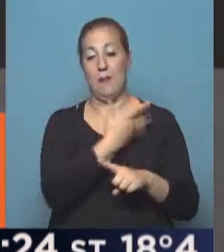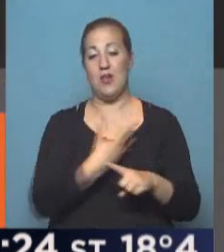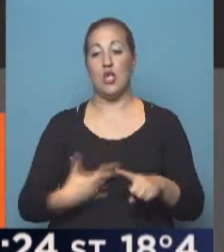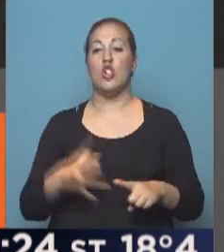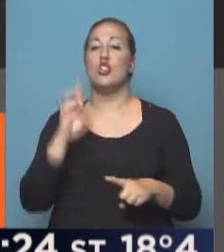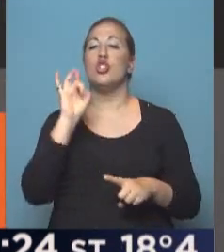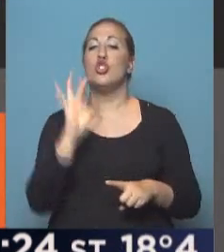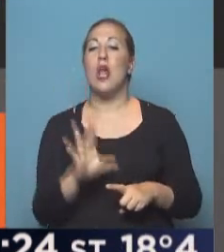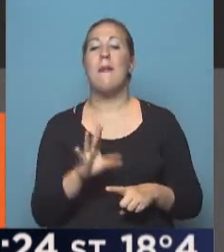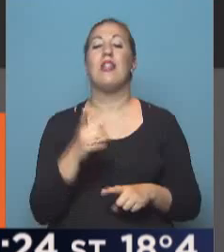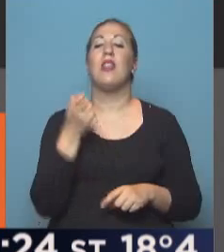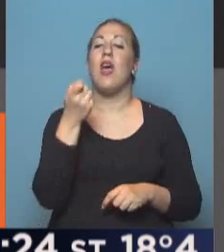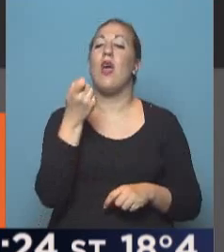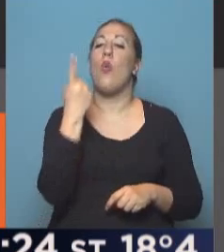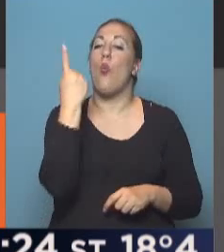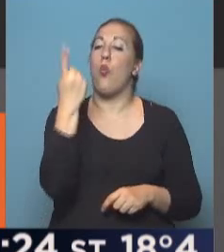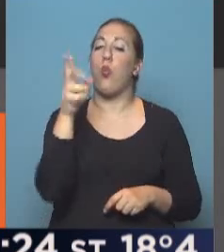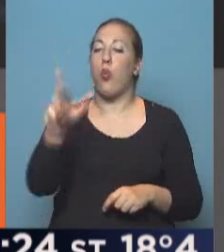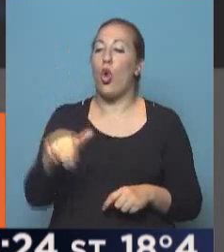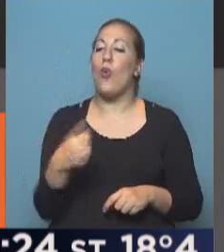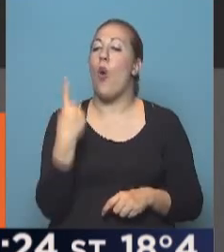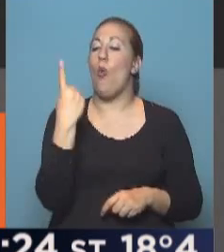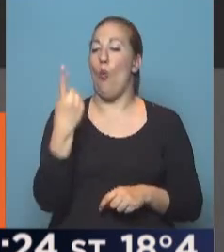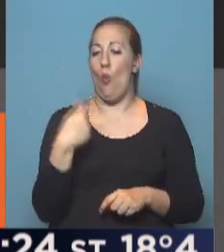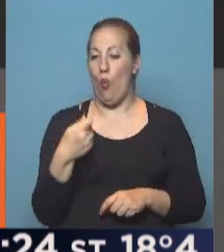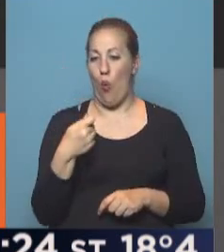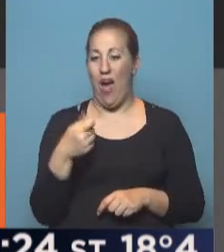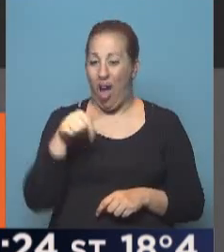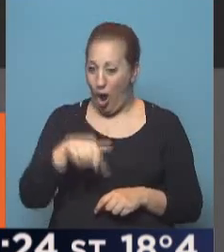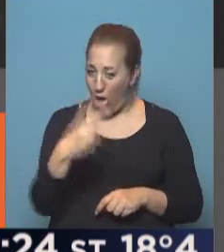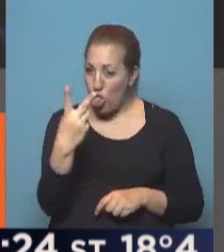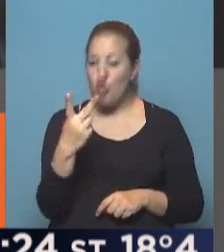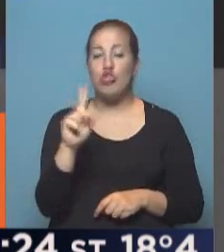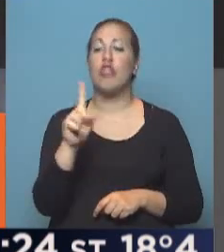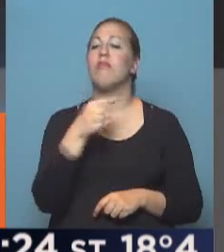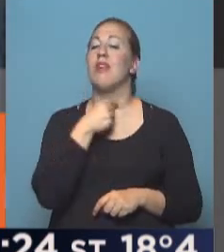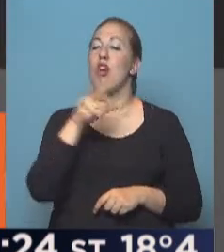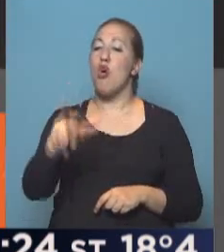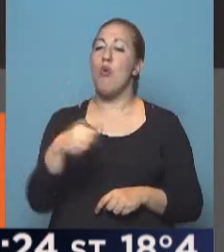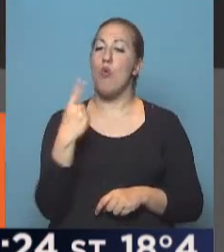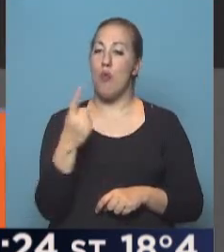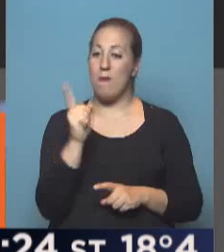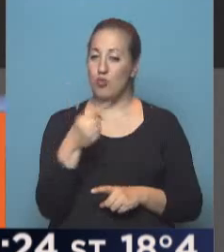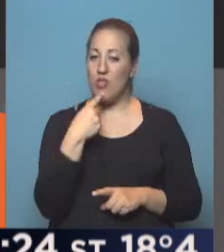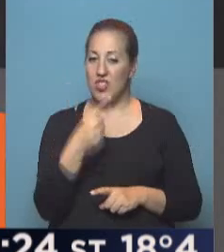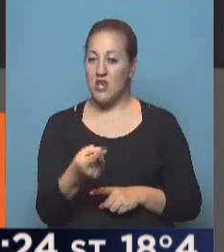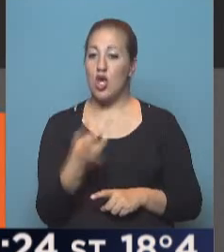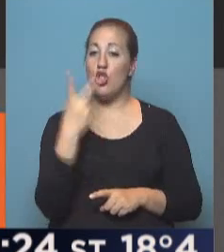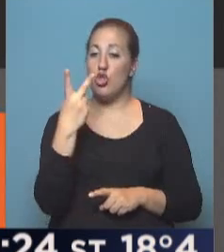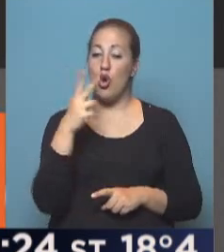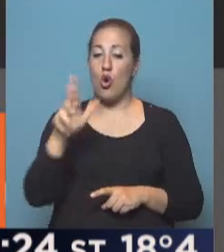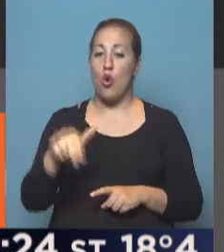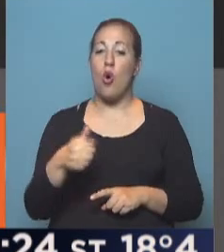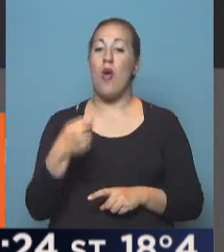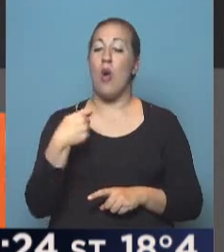solamente una de las dos asignaciones que cobra actualmente como dijeron ustedes antes las dos asignaciones son